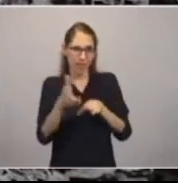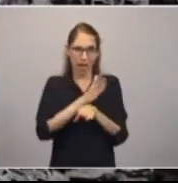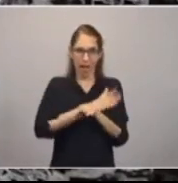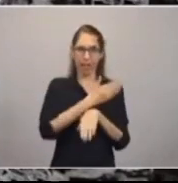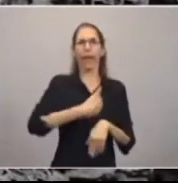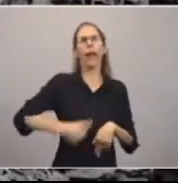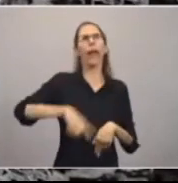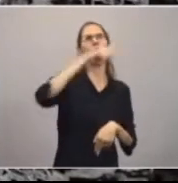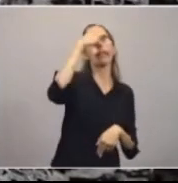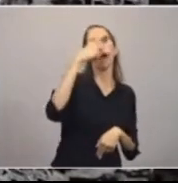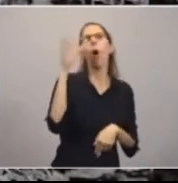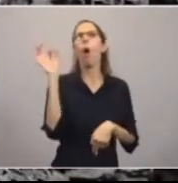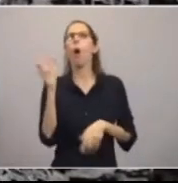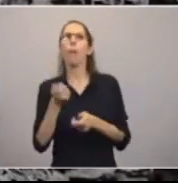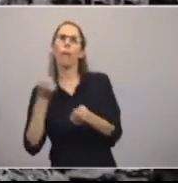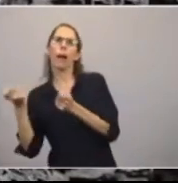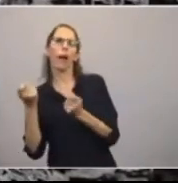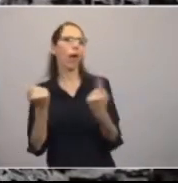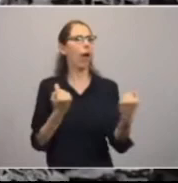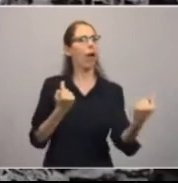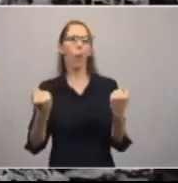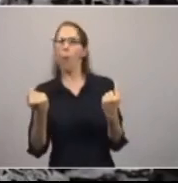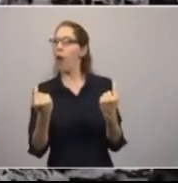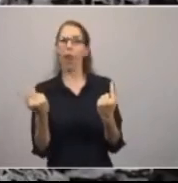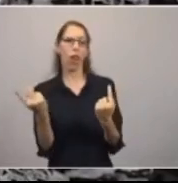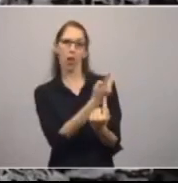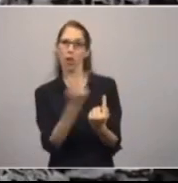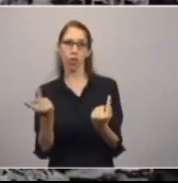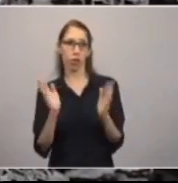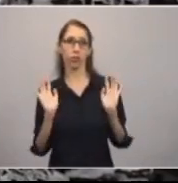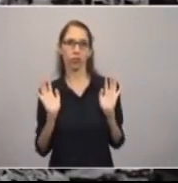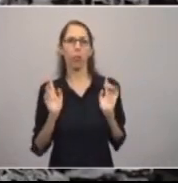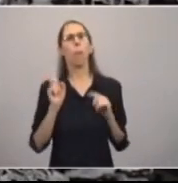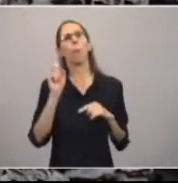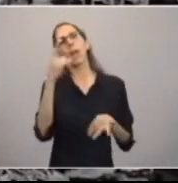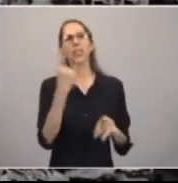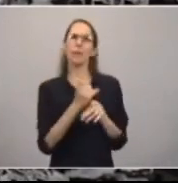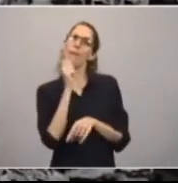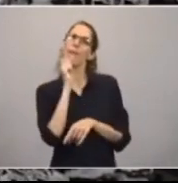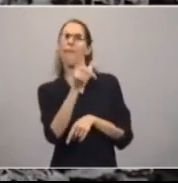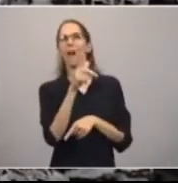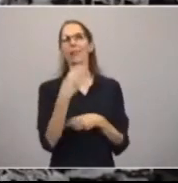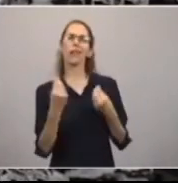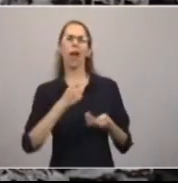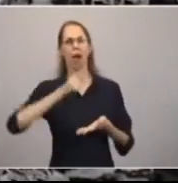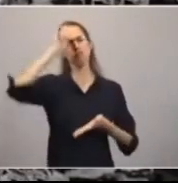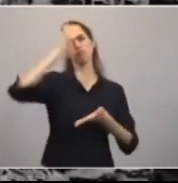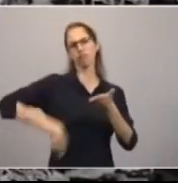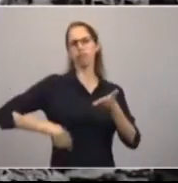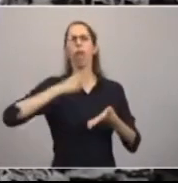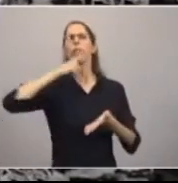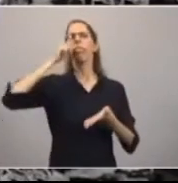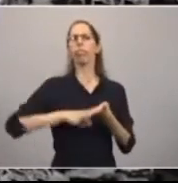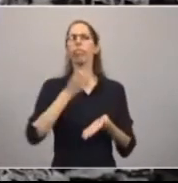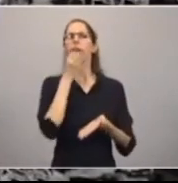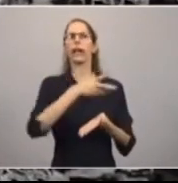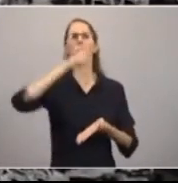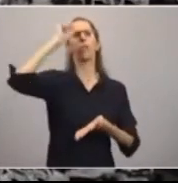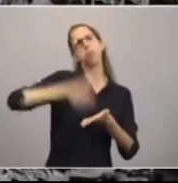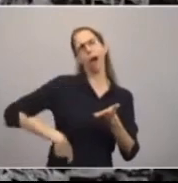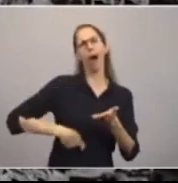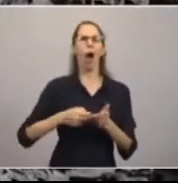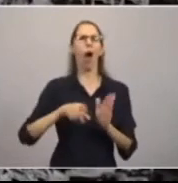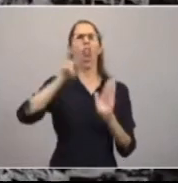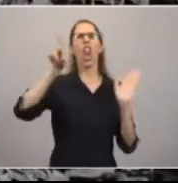juntas. Pero siempre es más fácil firmar un decretazo y mandar una superley que dedicarse a laburar y